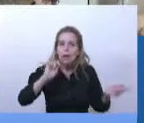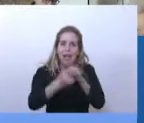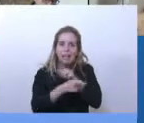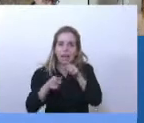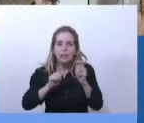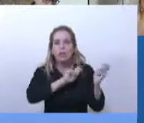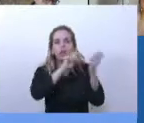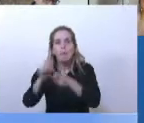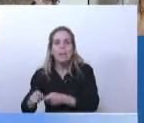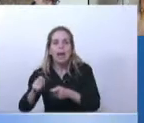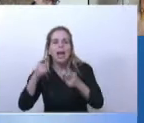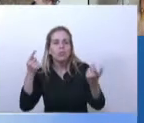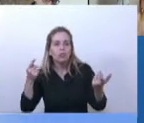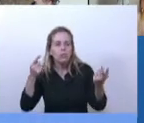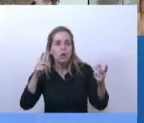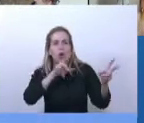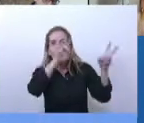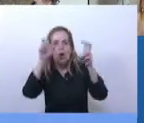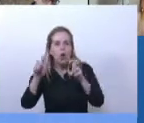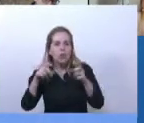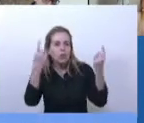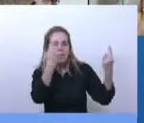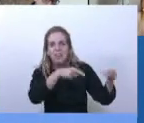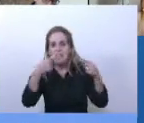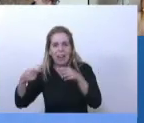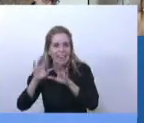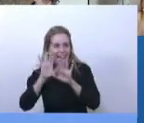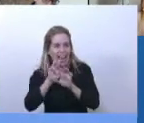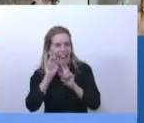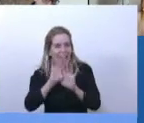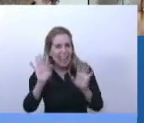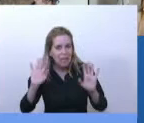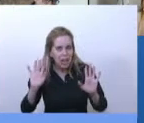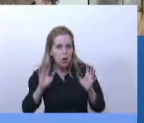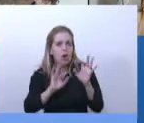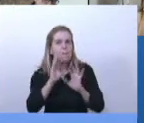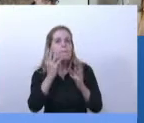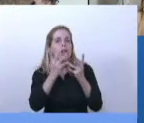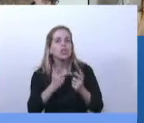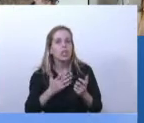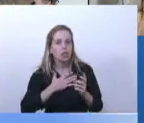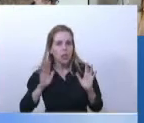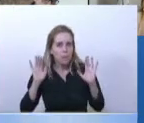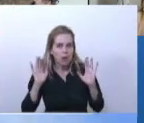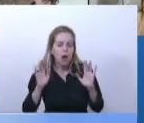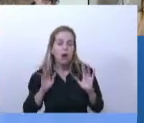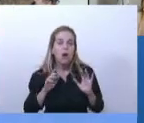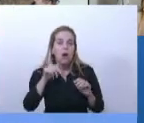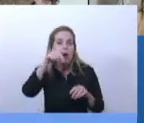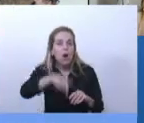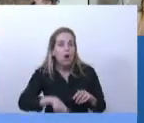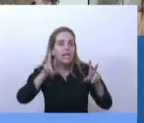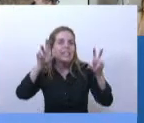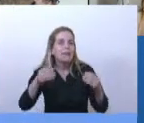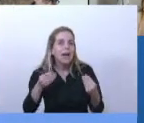donde estamos hablando de otra cosa no tiene nada que ver con aquello hoy estamos hablando de un